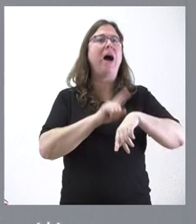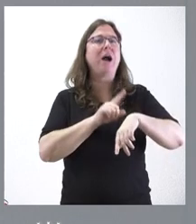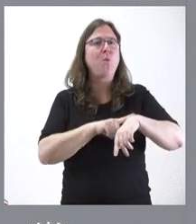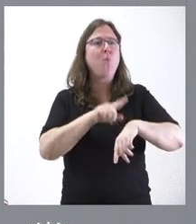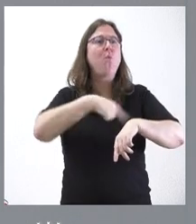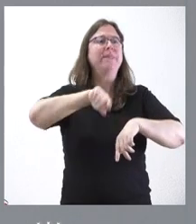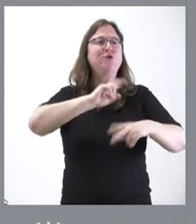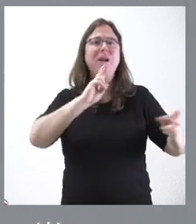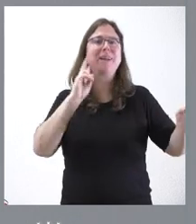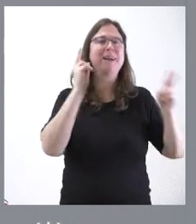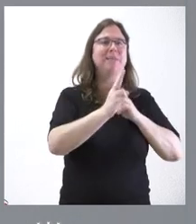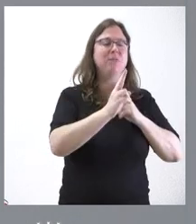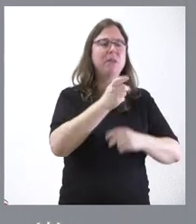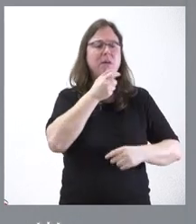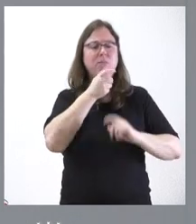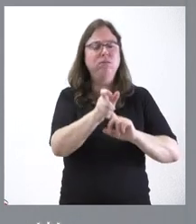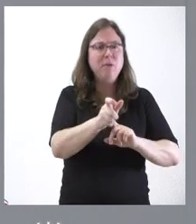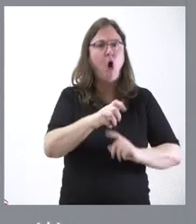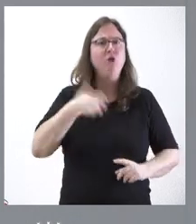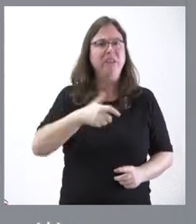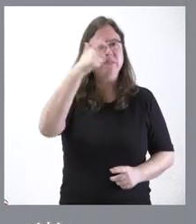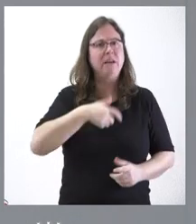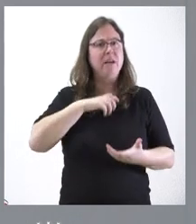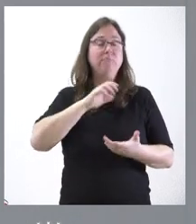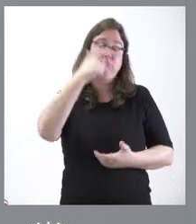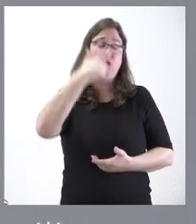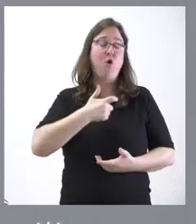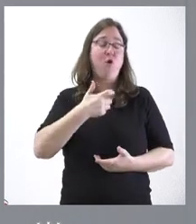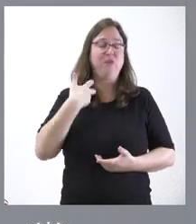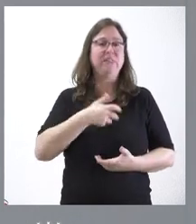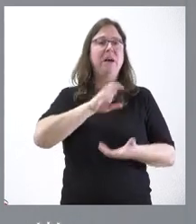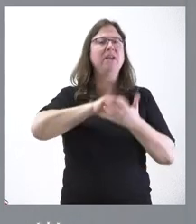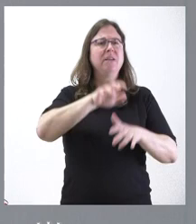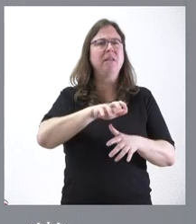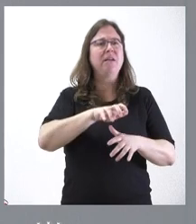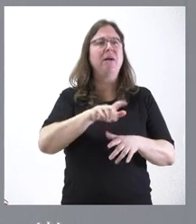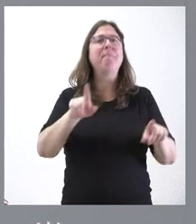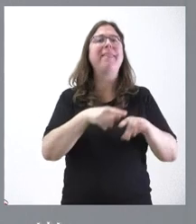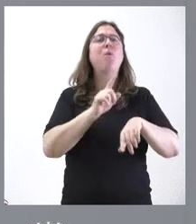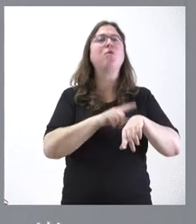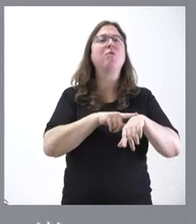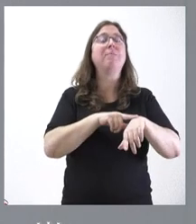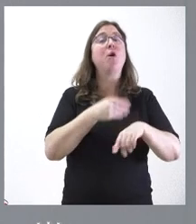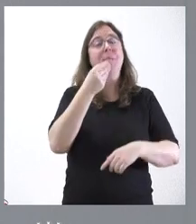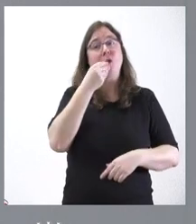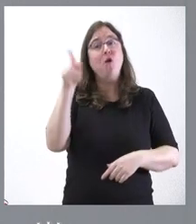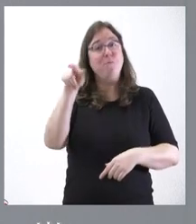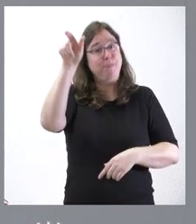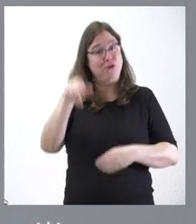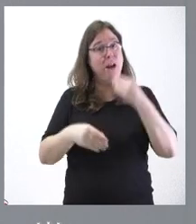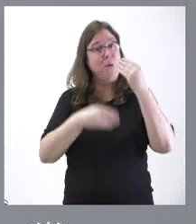responder a una descalificación a una ofensa hacia Castilla de León es menos importante que quien lo ha hecho retire esas